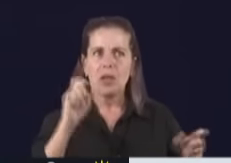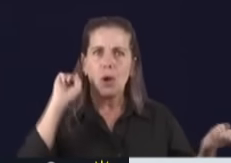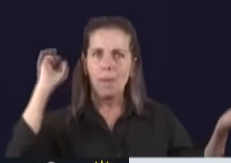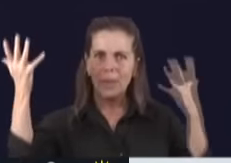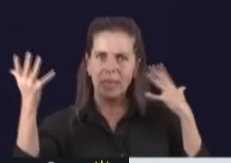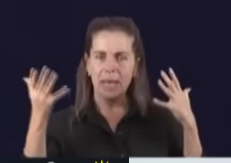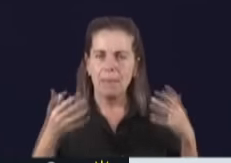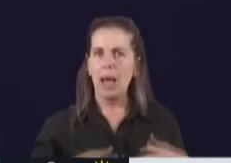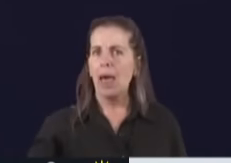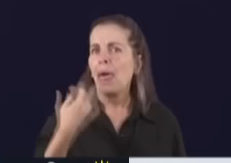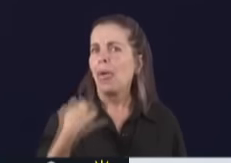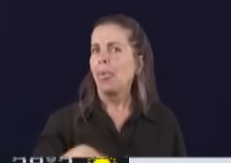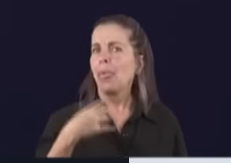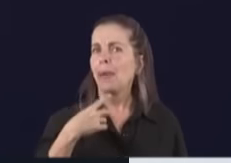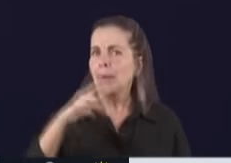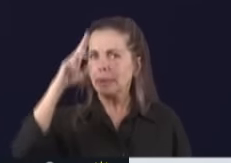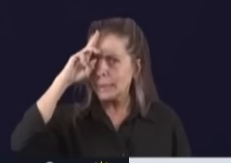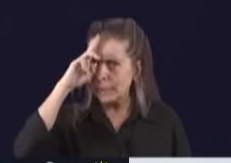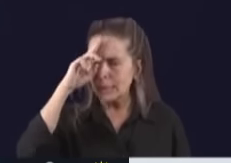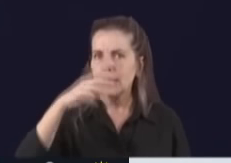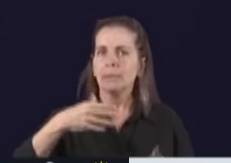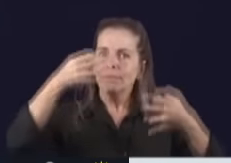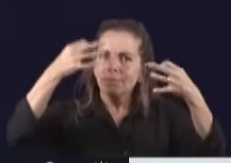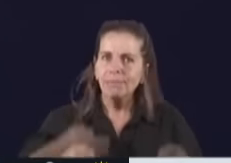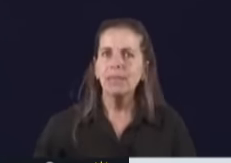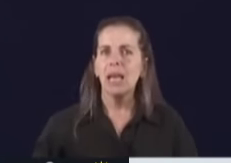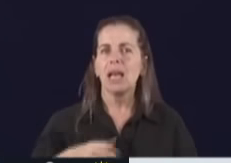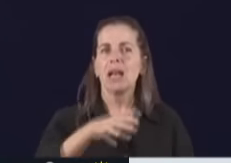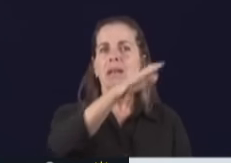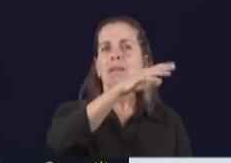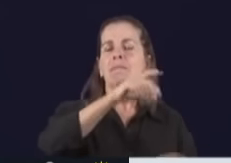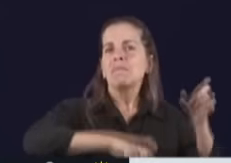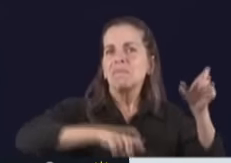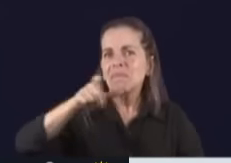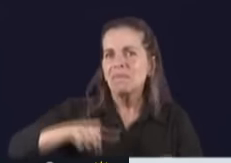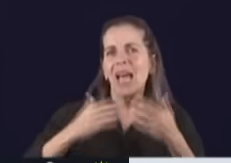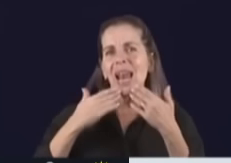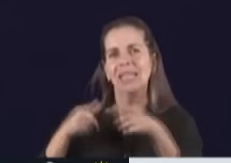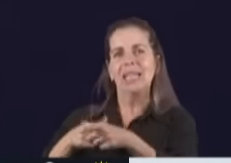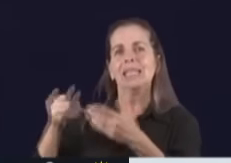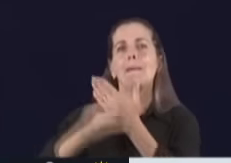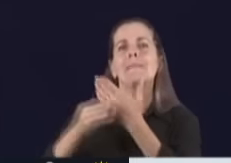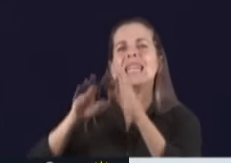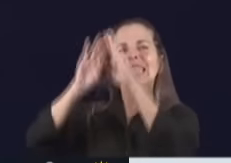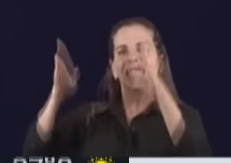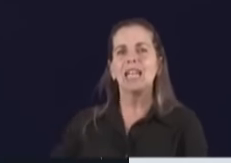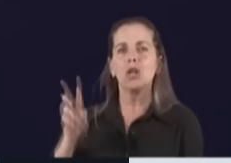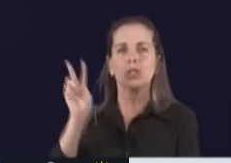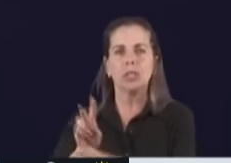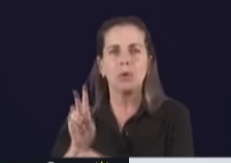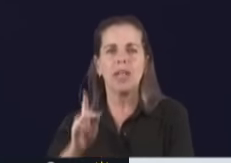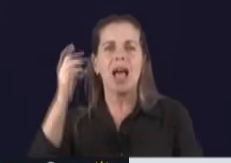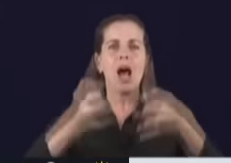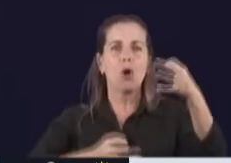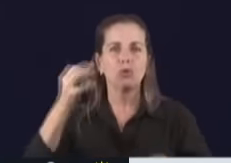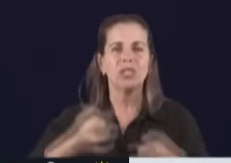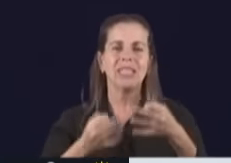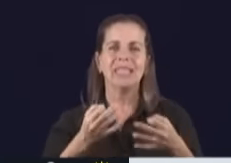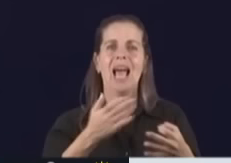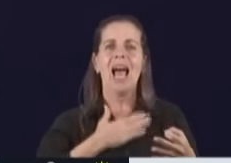público, mostró grandes avances gracias al enorme trabajo de los Ministerios de Seguridad Nacional, de Justicia, de Capital